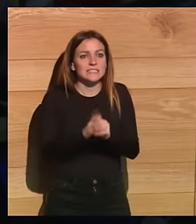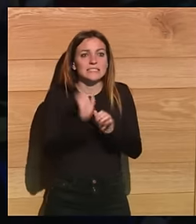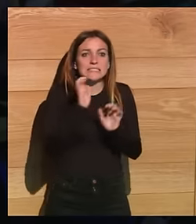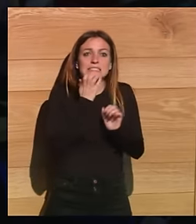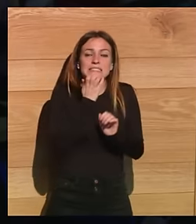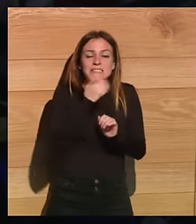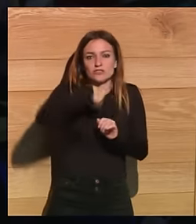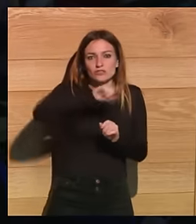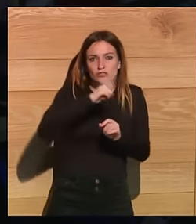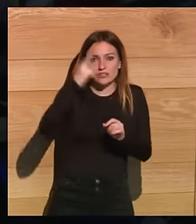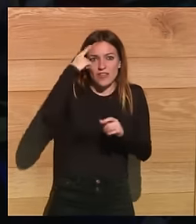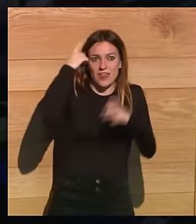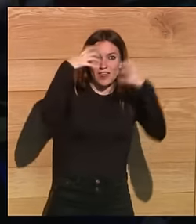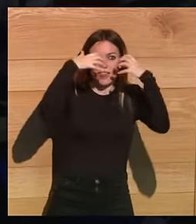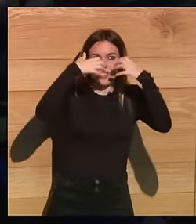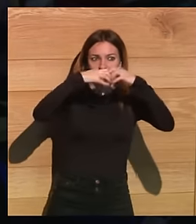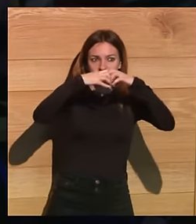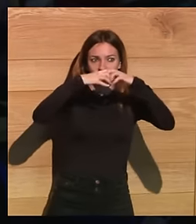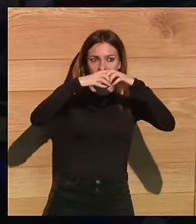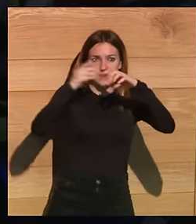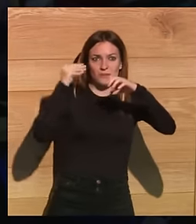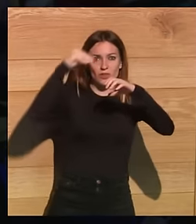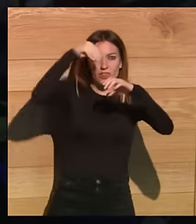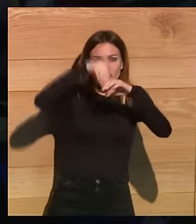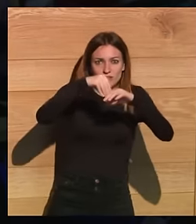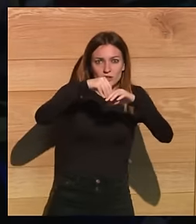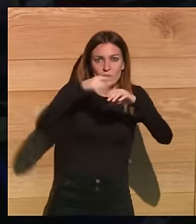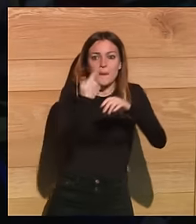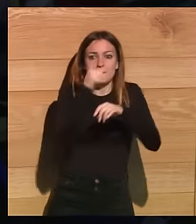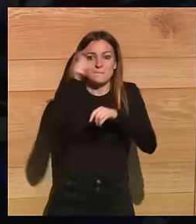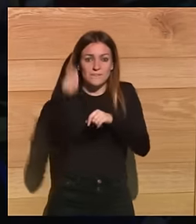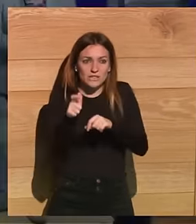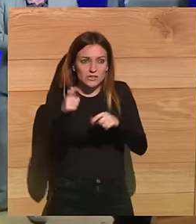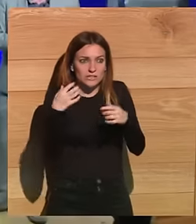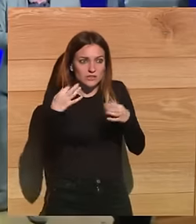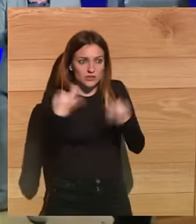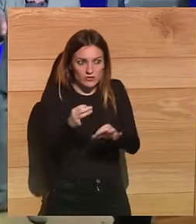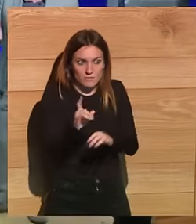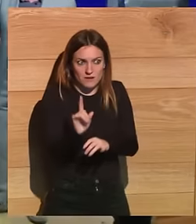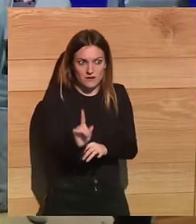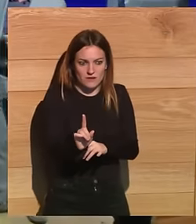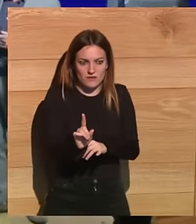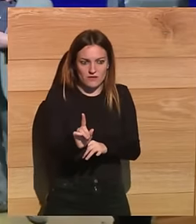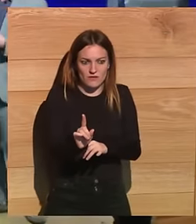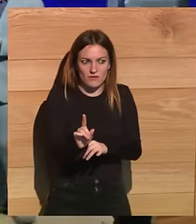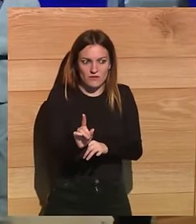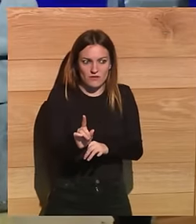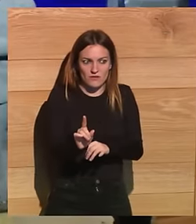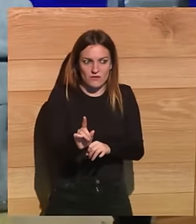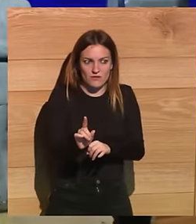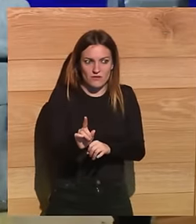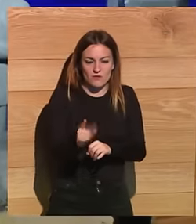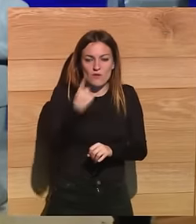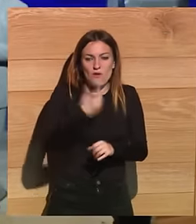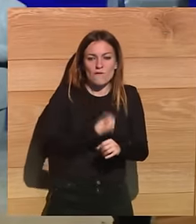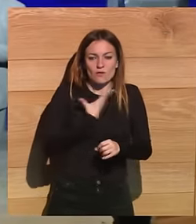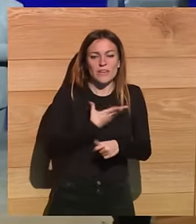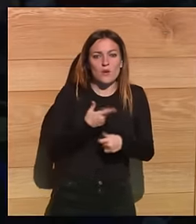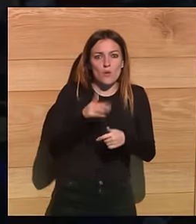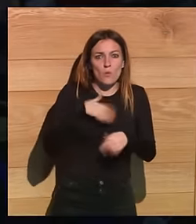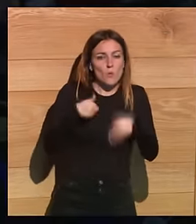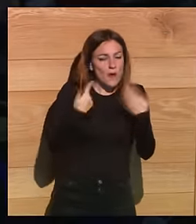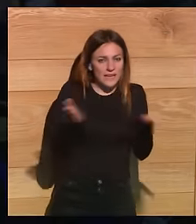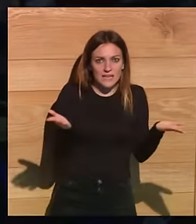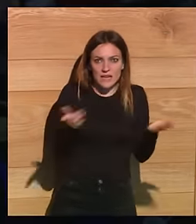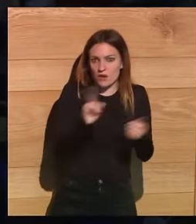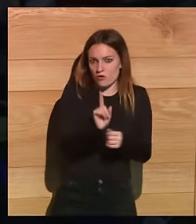del cerebro, no de una persona normal. No vale un voluntario cualquiera, solo lo hacemos